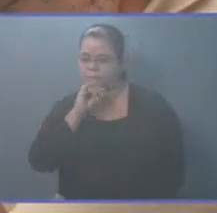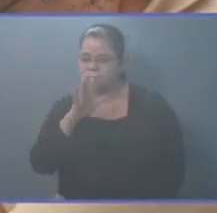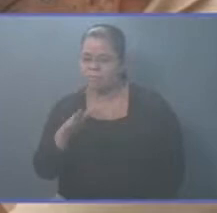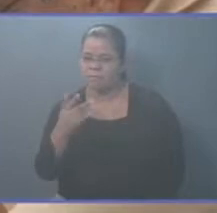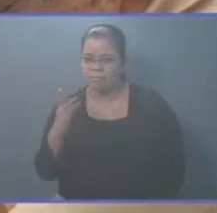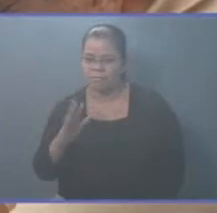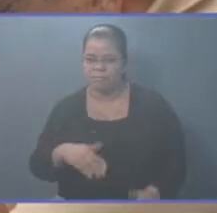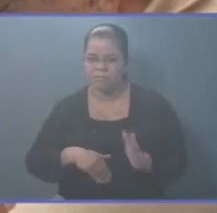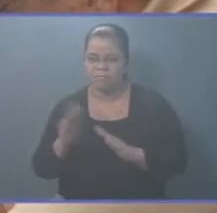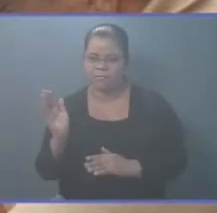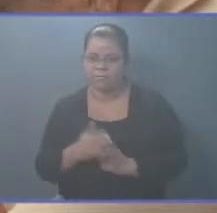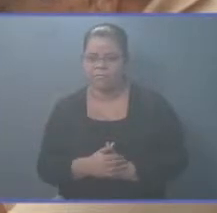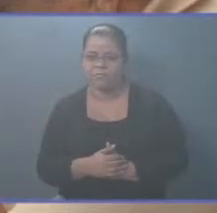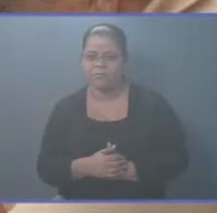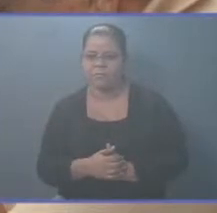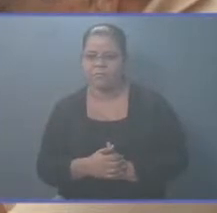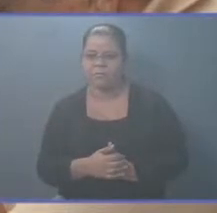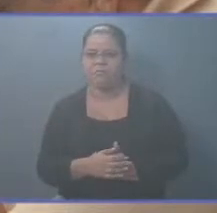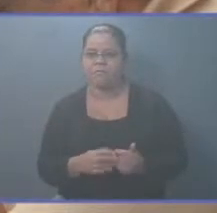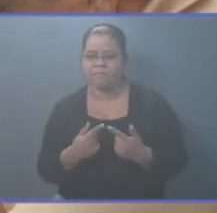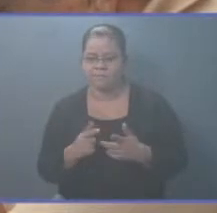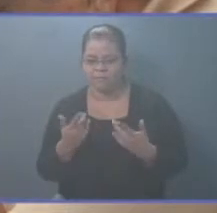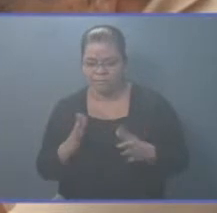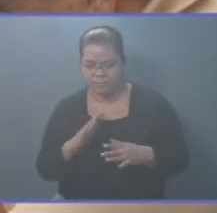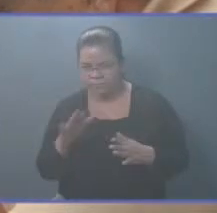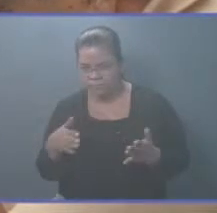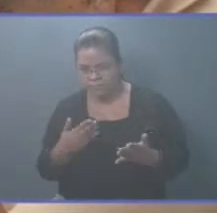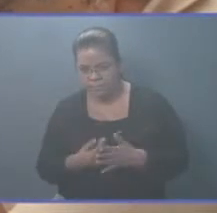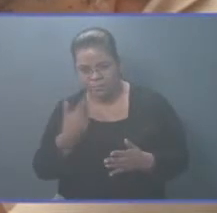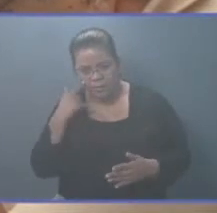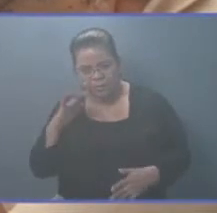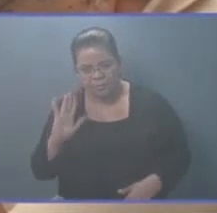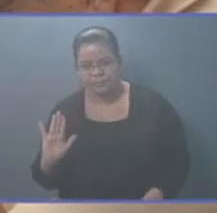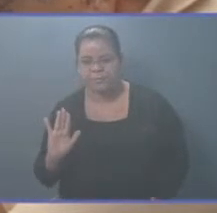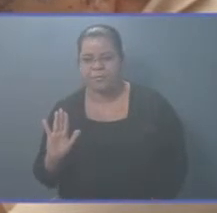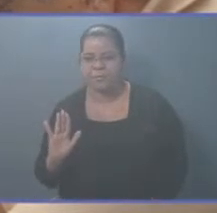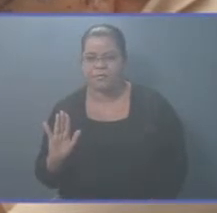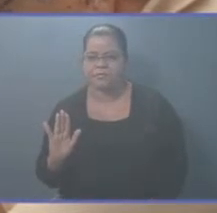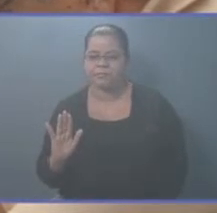la declaración ya de referencia es cuando, por ejemplo, un